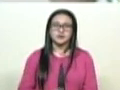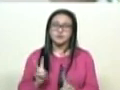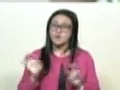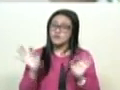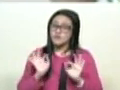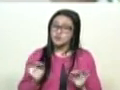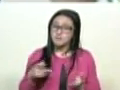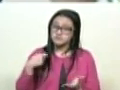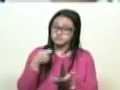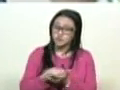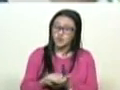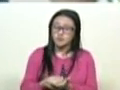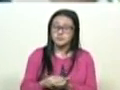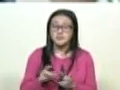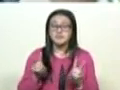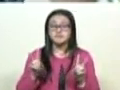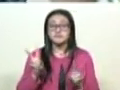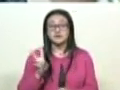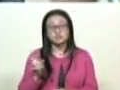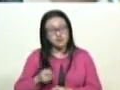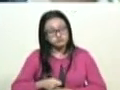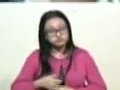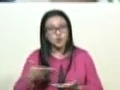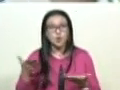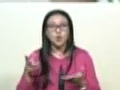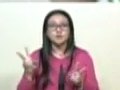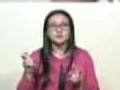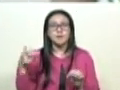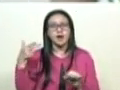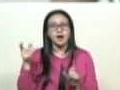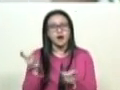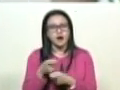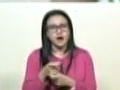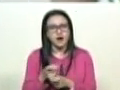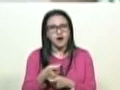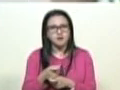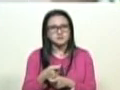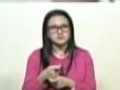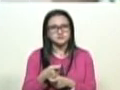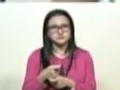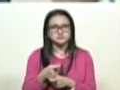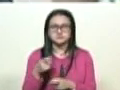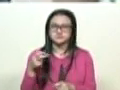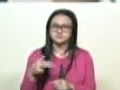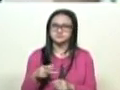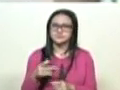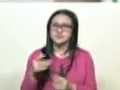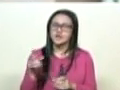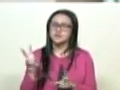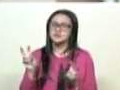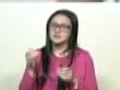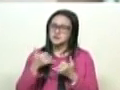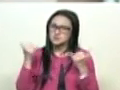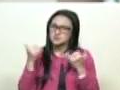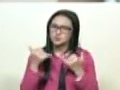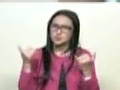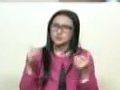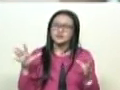Venezuela ha lanzado. Y en materia también gasífera, hemos estudiado varios proyectos en materia energética, de manera que es